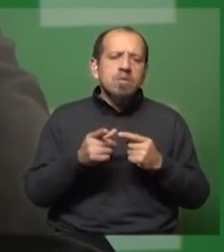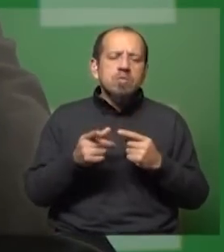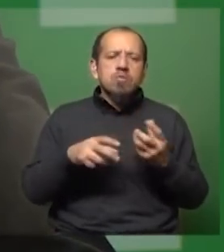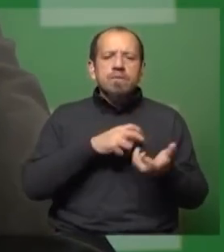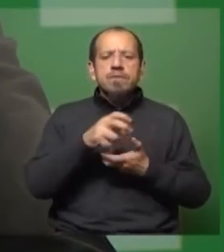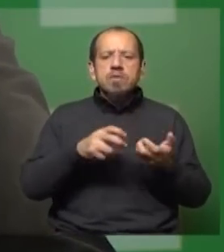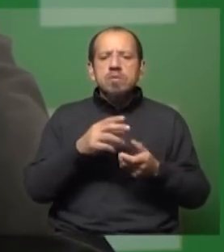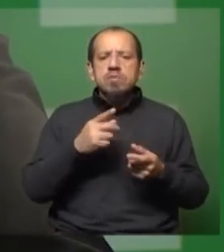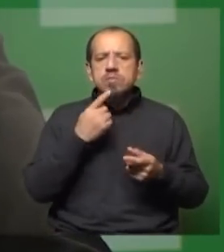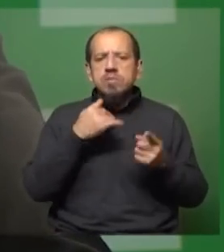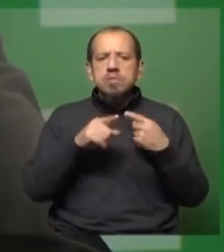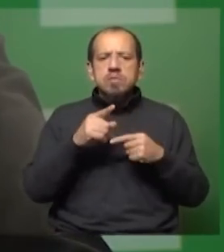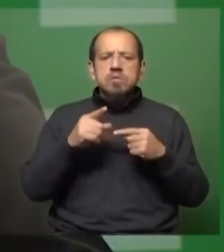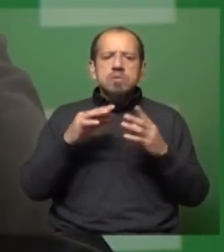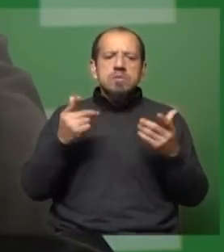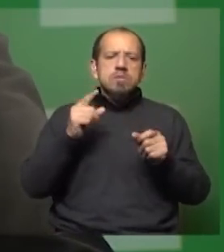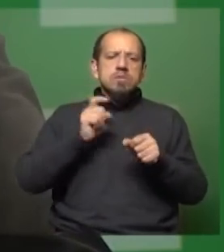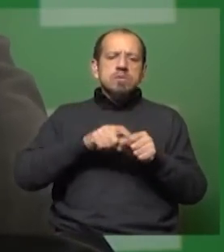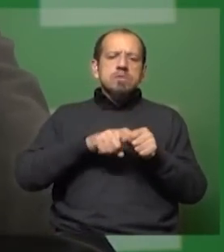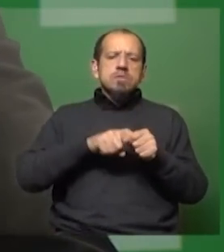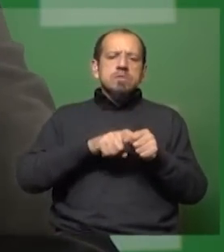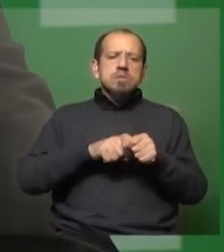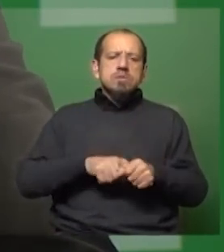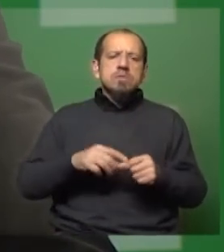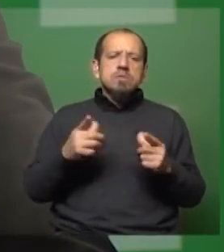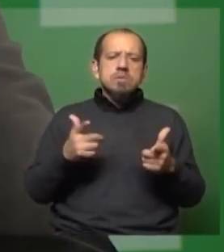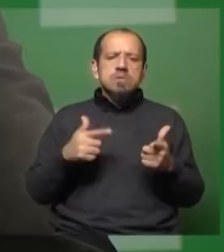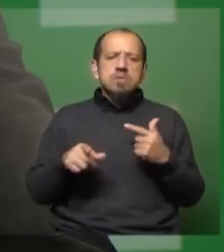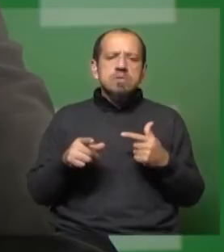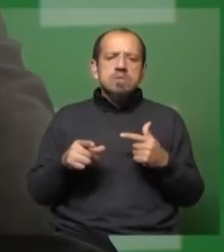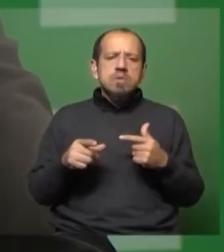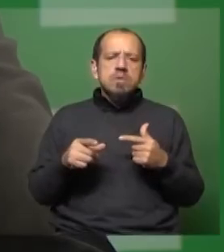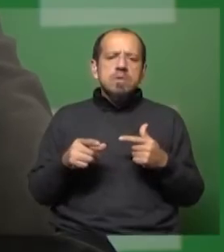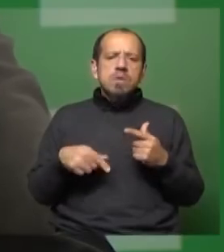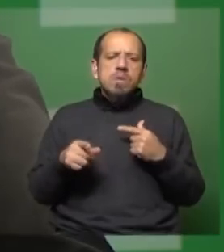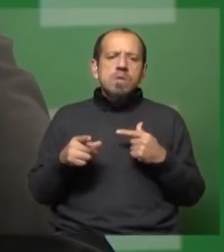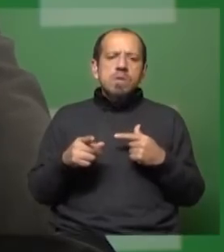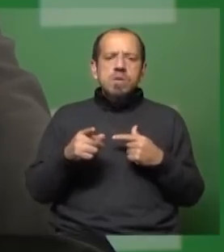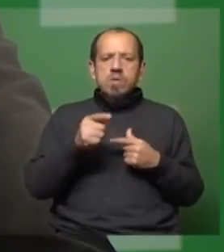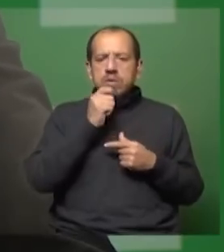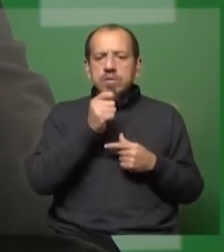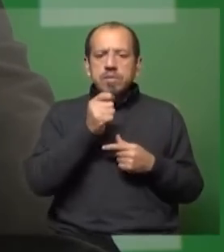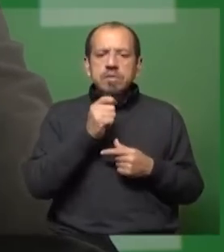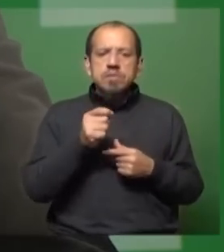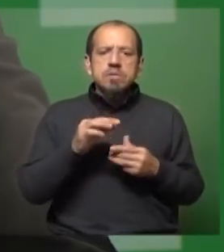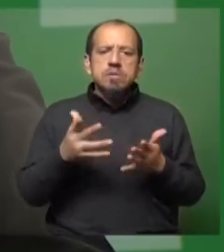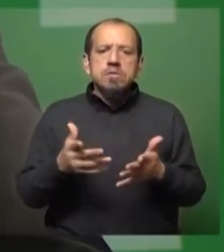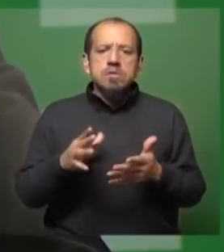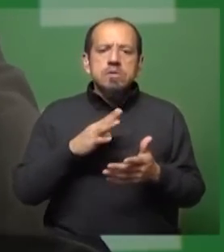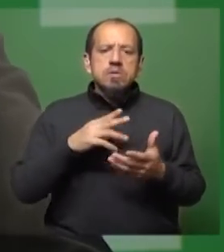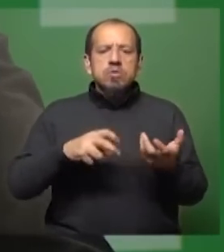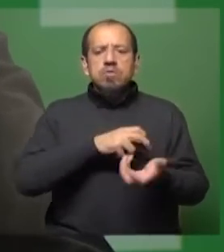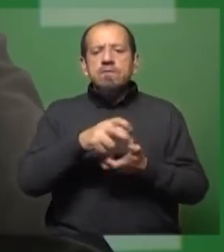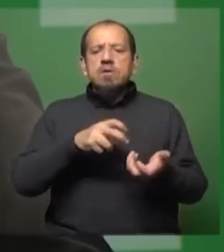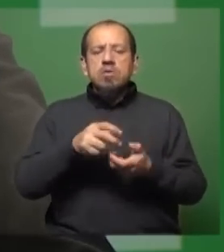cuando Vengo del mundo sindical no no había forma de que nos hicieran una nota si no era a partir de un conflicto